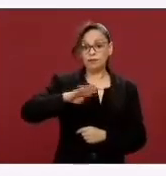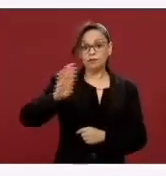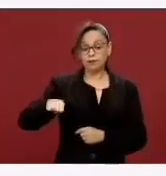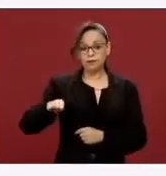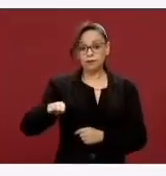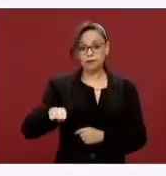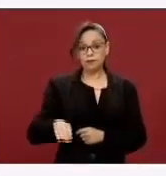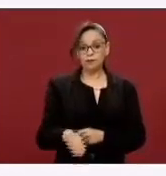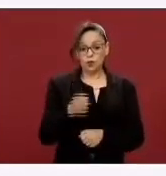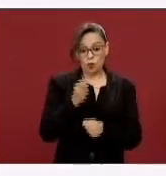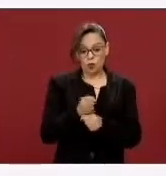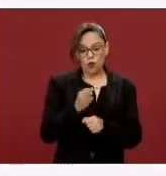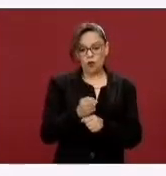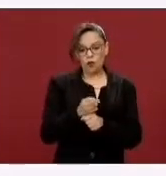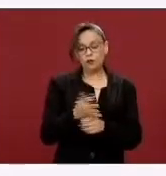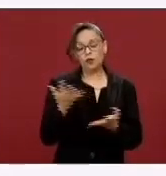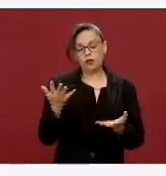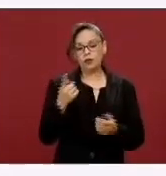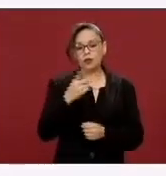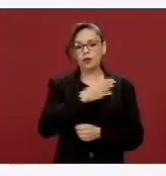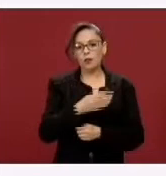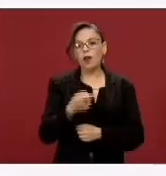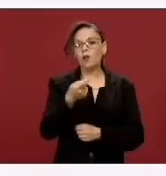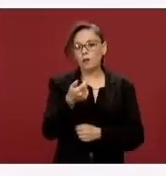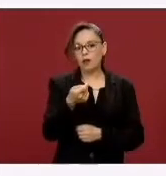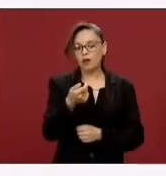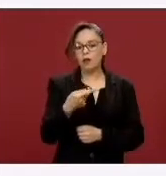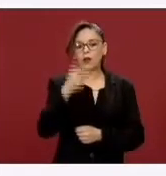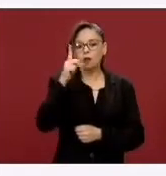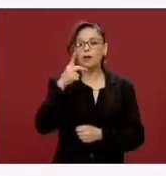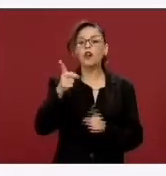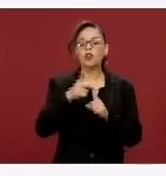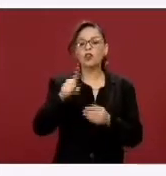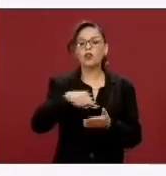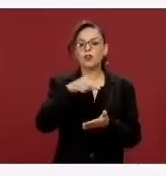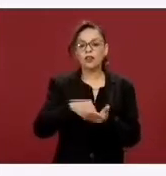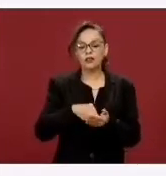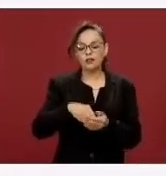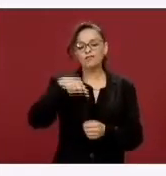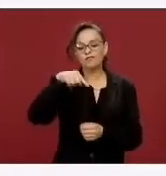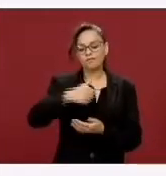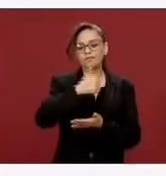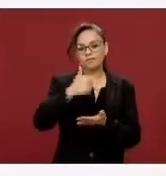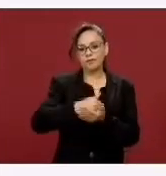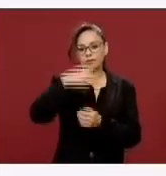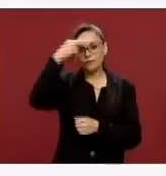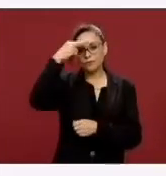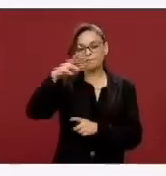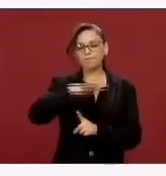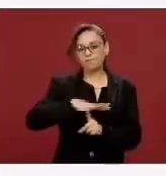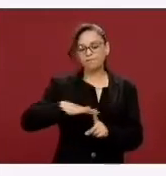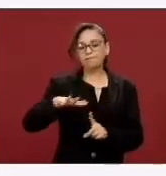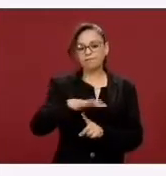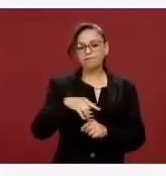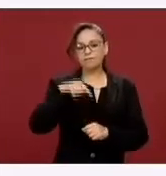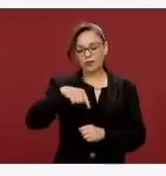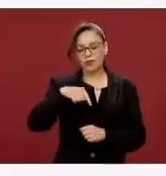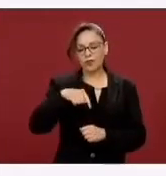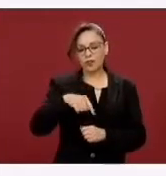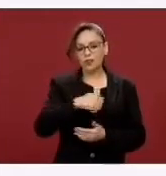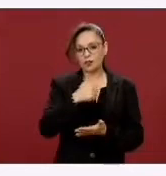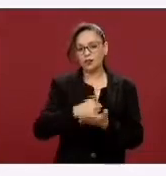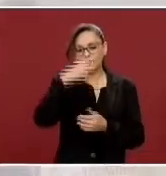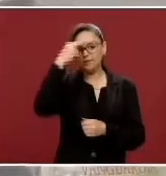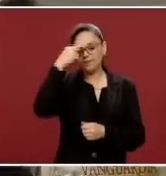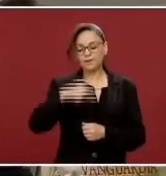momento son pocas, predominan en la zona metropolitana del Valle de México, específicamente en la Ciudad de México.